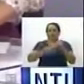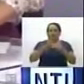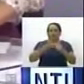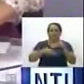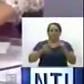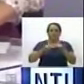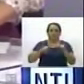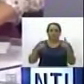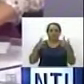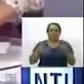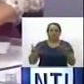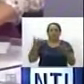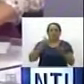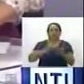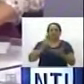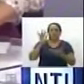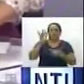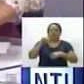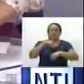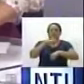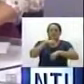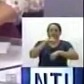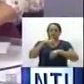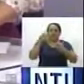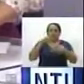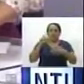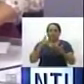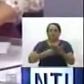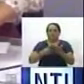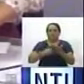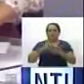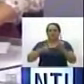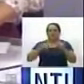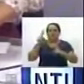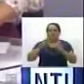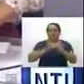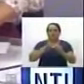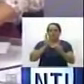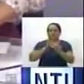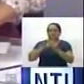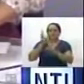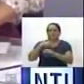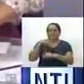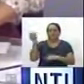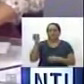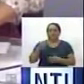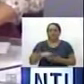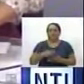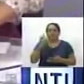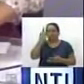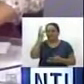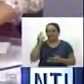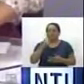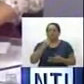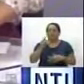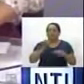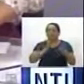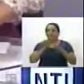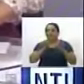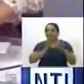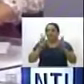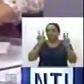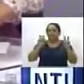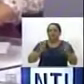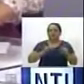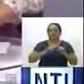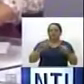embargo, luego de más de 8 horas de reunión, algunos asambleístas abandonaron la sesión argumentando que no los dejaron intervenir,